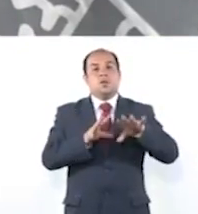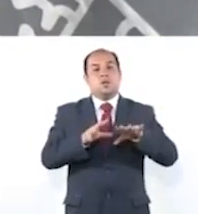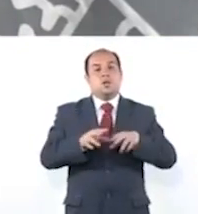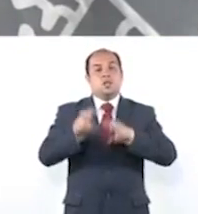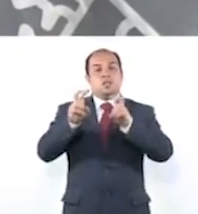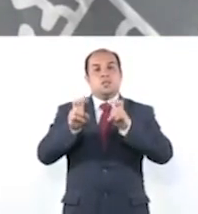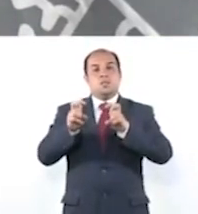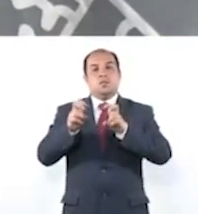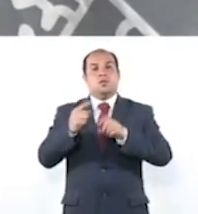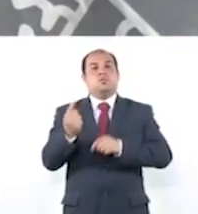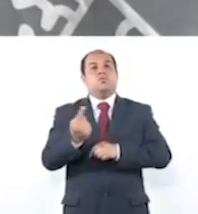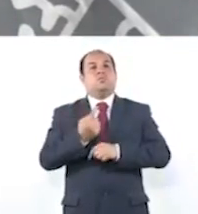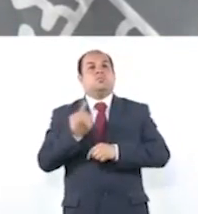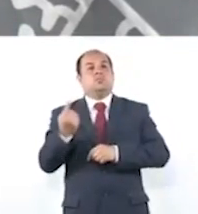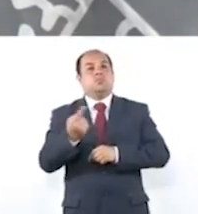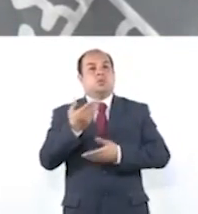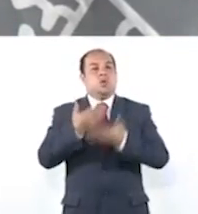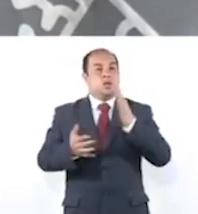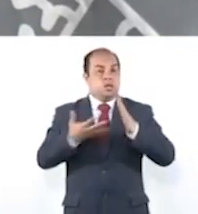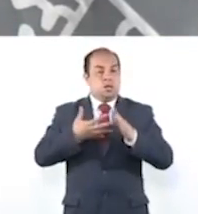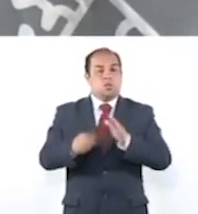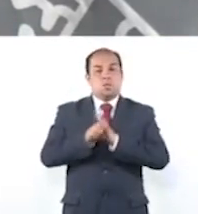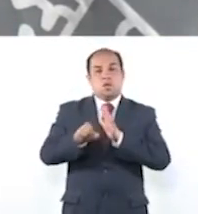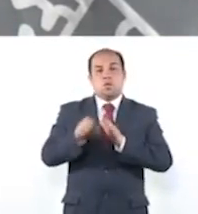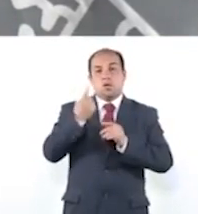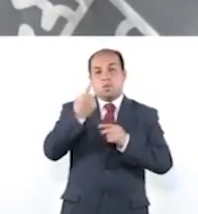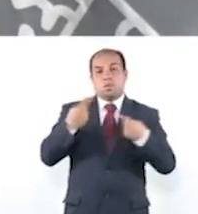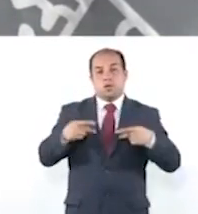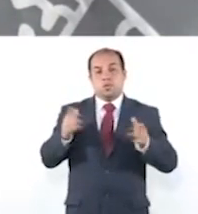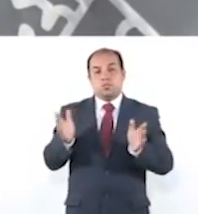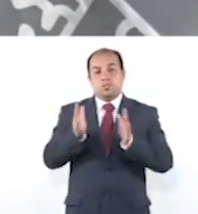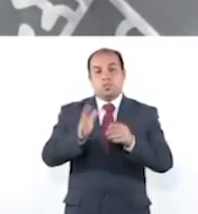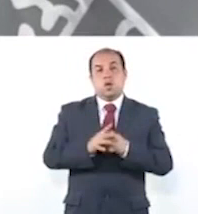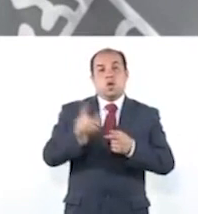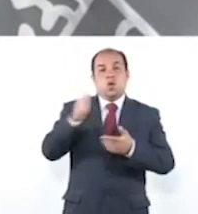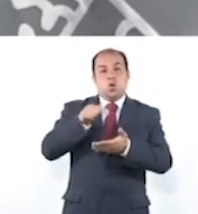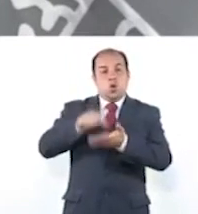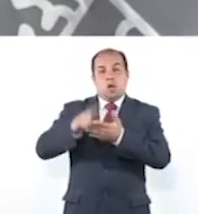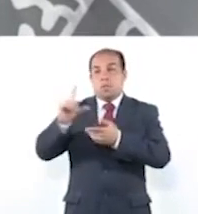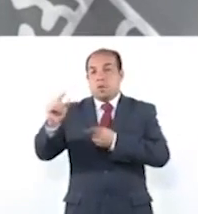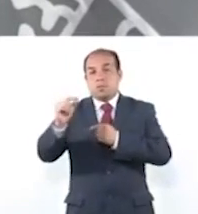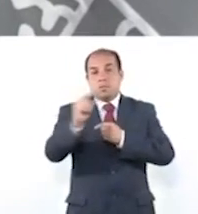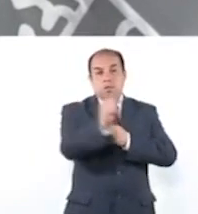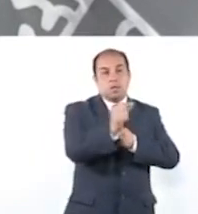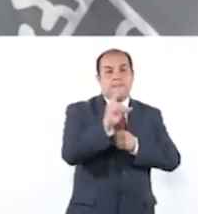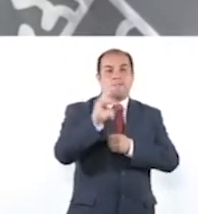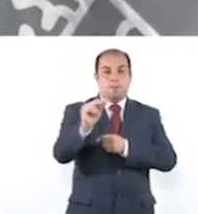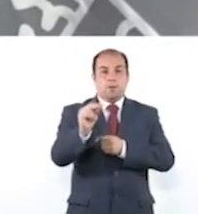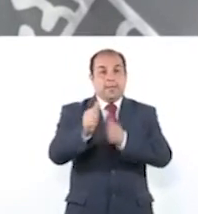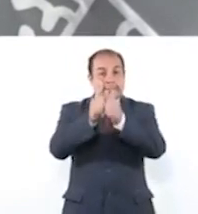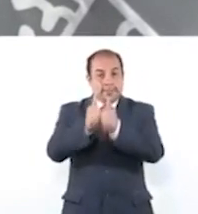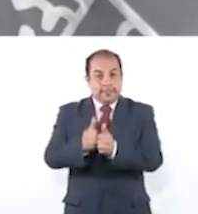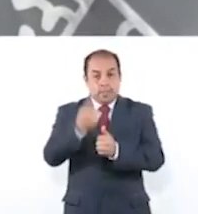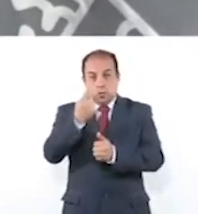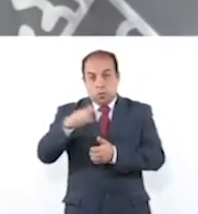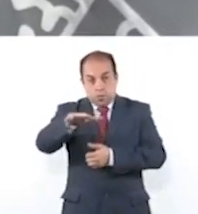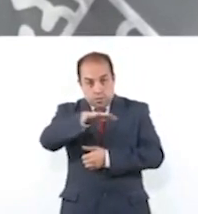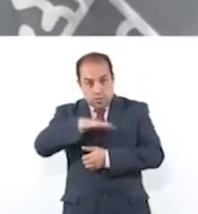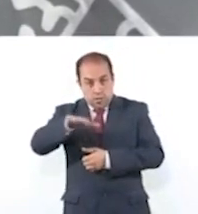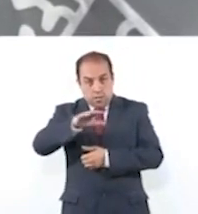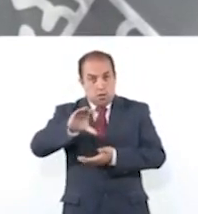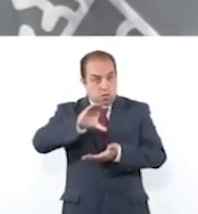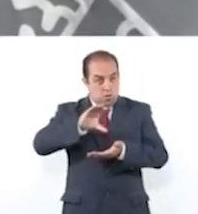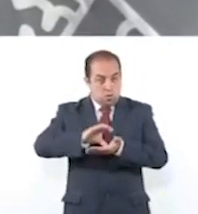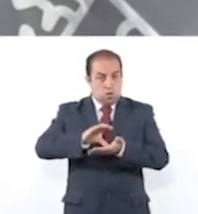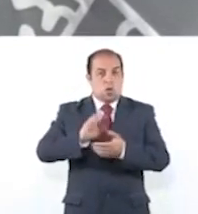que hoy existen, de que un promotor va de un lugar a otro, no, fijarlos en la región, en la zona, en la